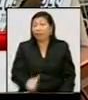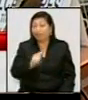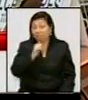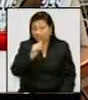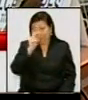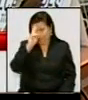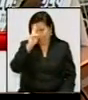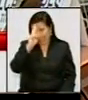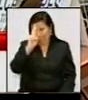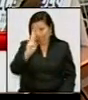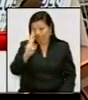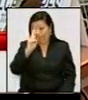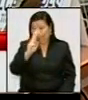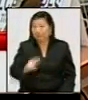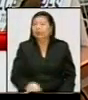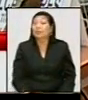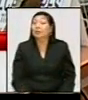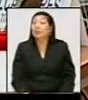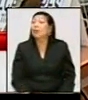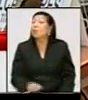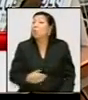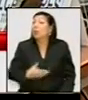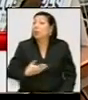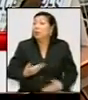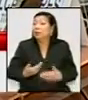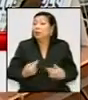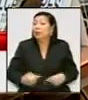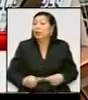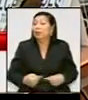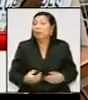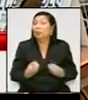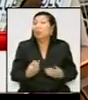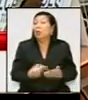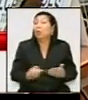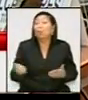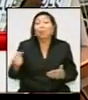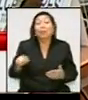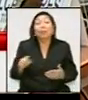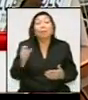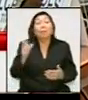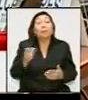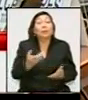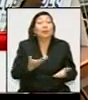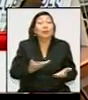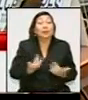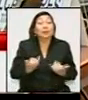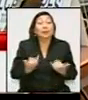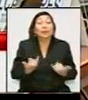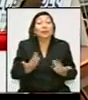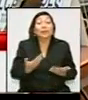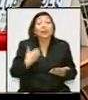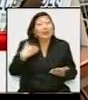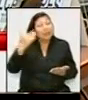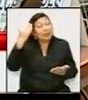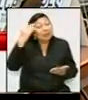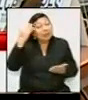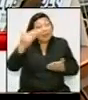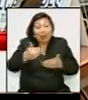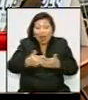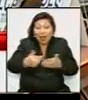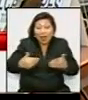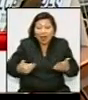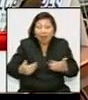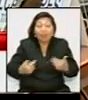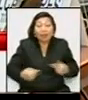falta de respeto no poder avanzar con el debate porque no está presente un funcionario que en este caso sabía con antelación que